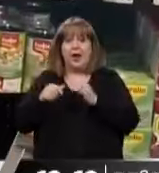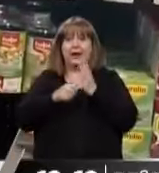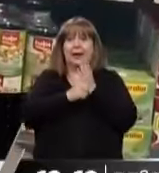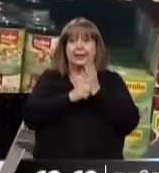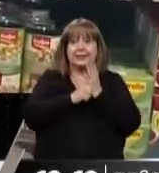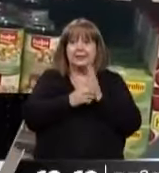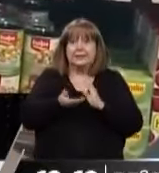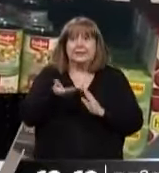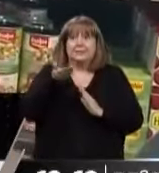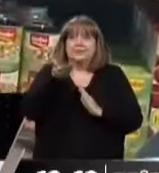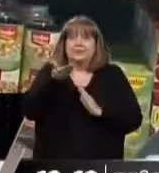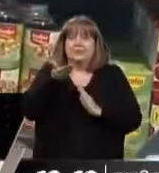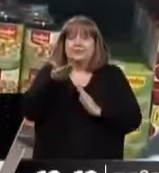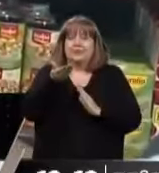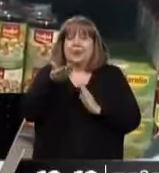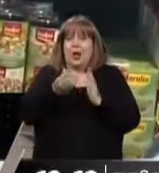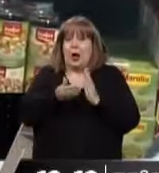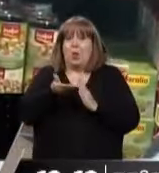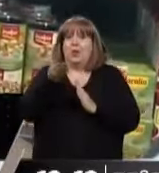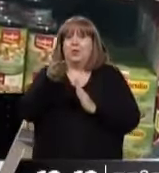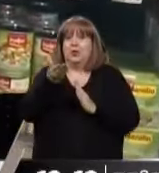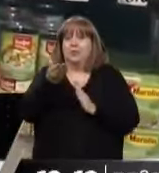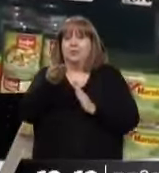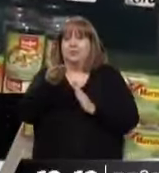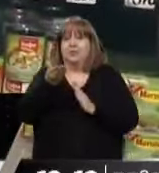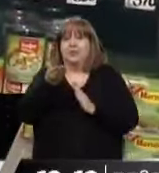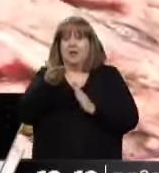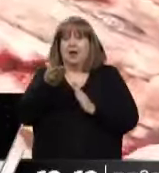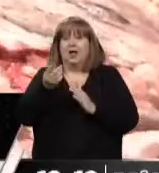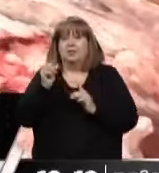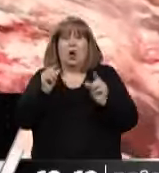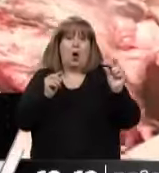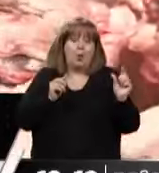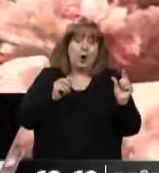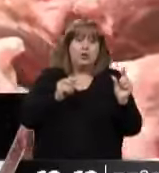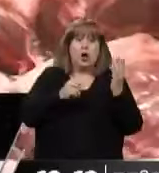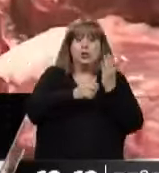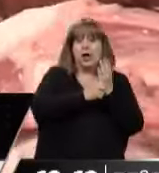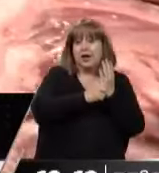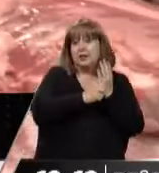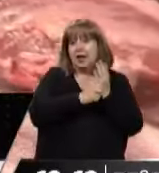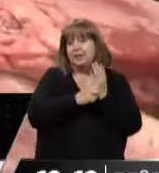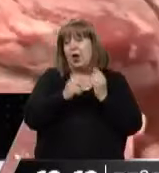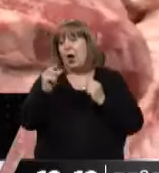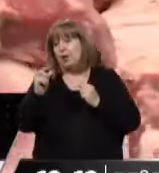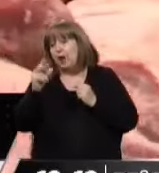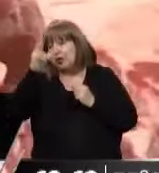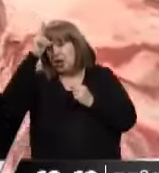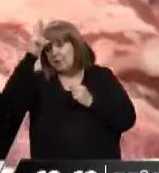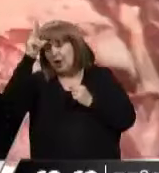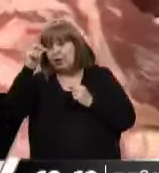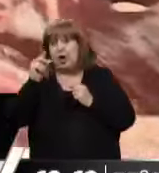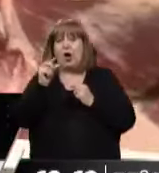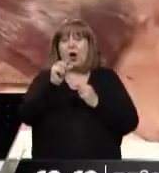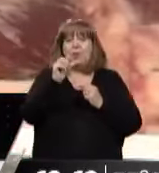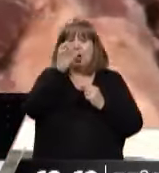ahí está con valores más altos, es mixearla. Entonces le agrega un poco de costilla de